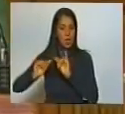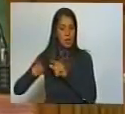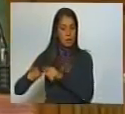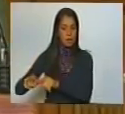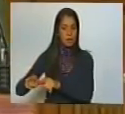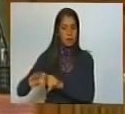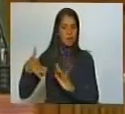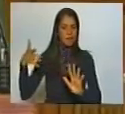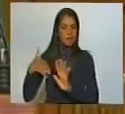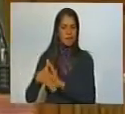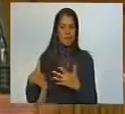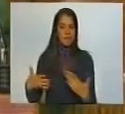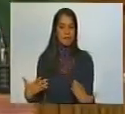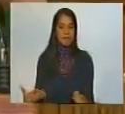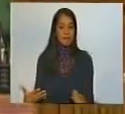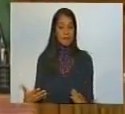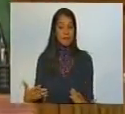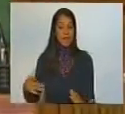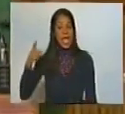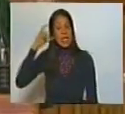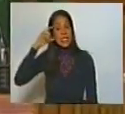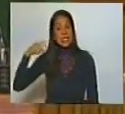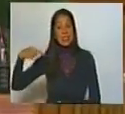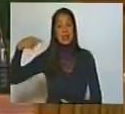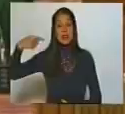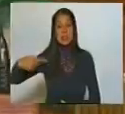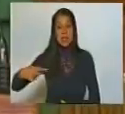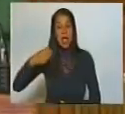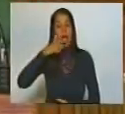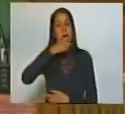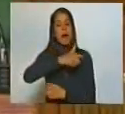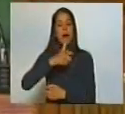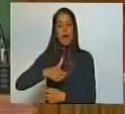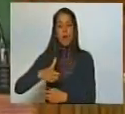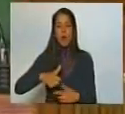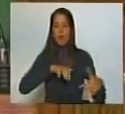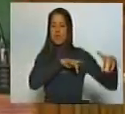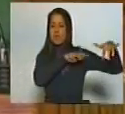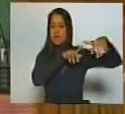pueden imaginar. Al día siguiente, ese pueblo estaba frente a la gobernación.